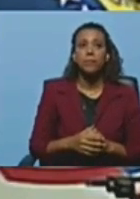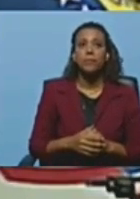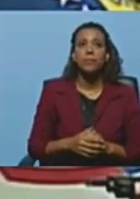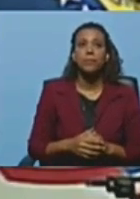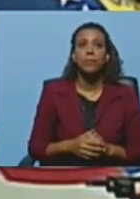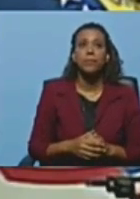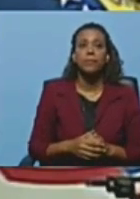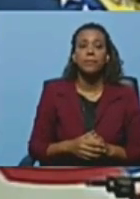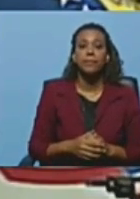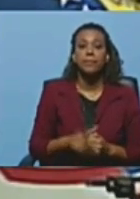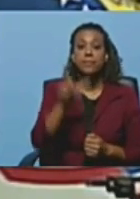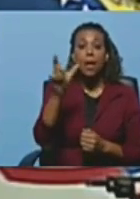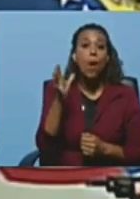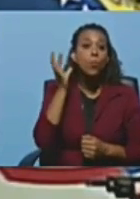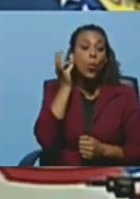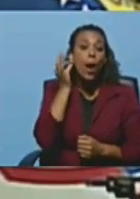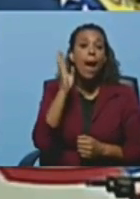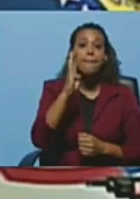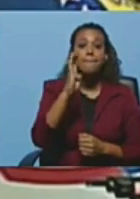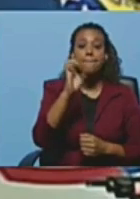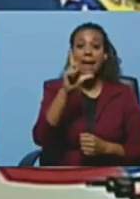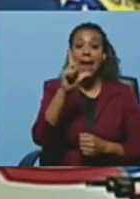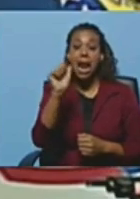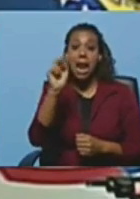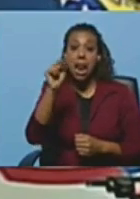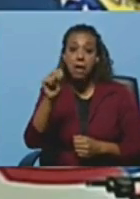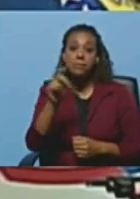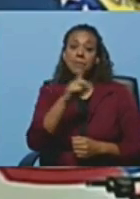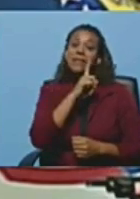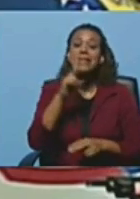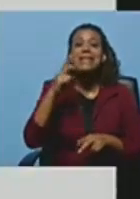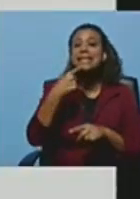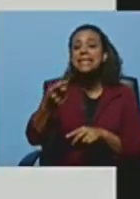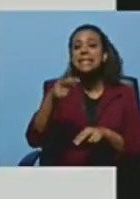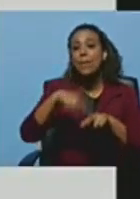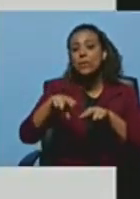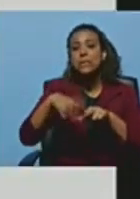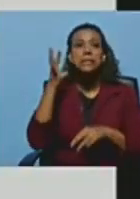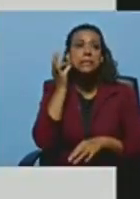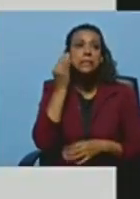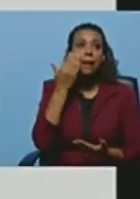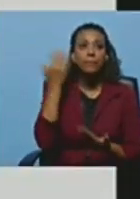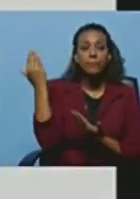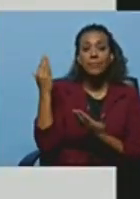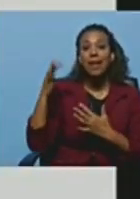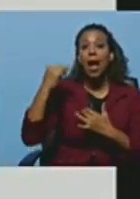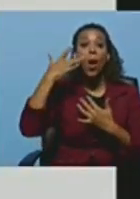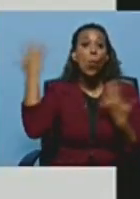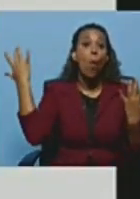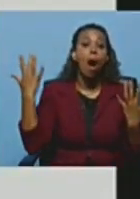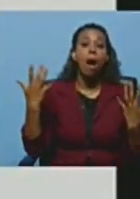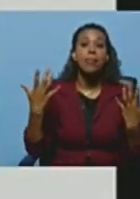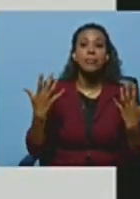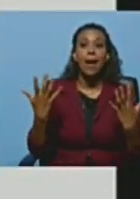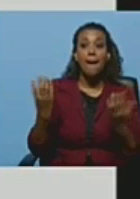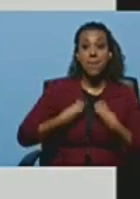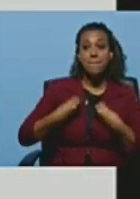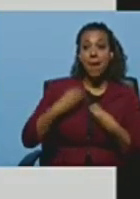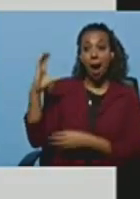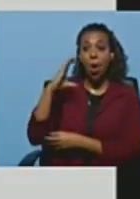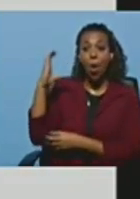Ahí está Belén Salas, alias la niña. Ella estaba en calidad de asilada en